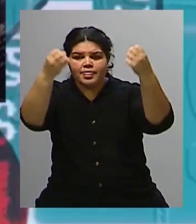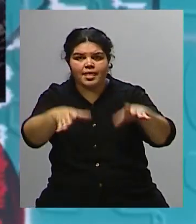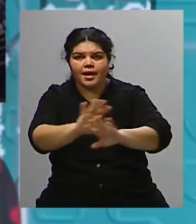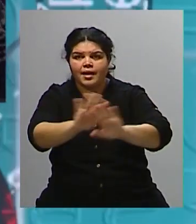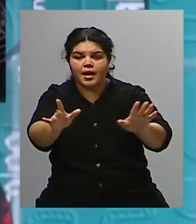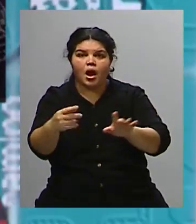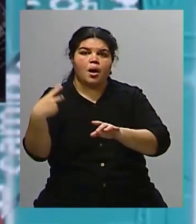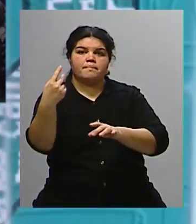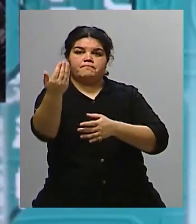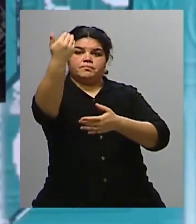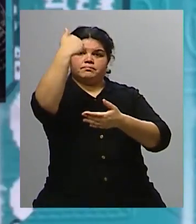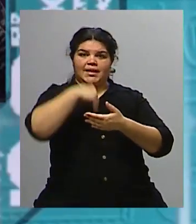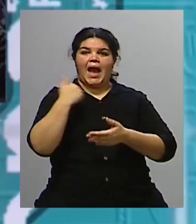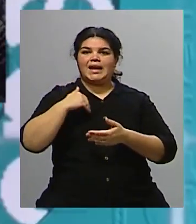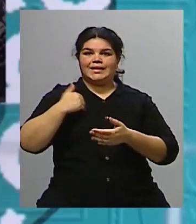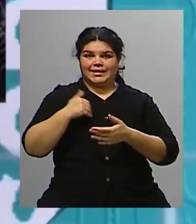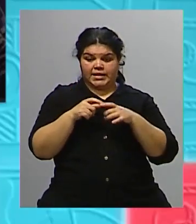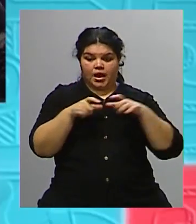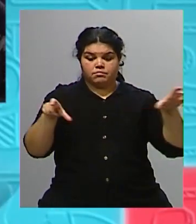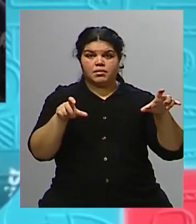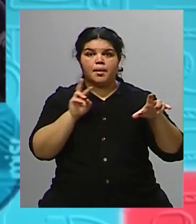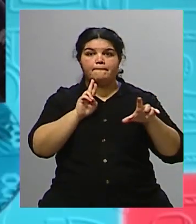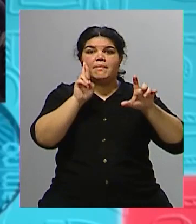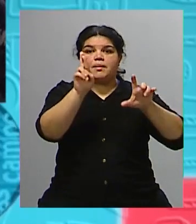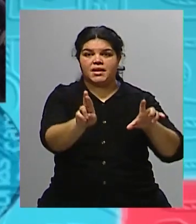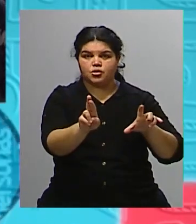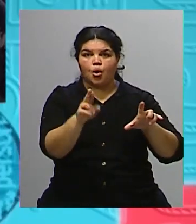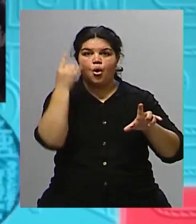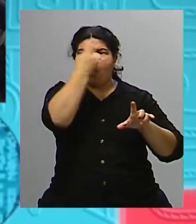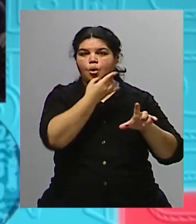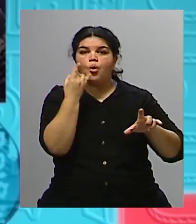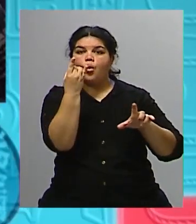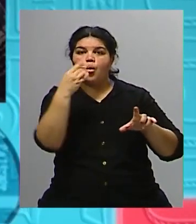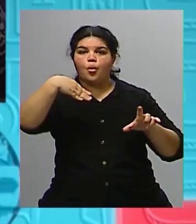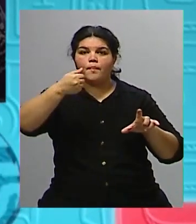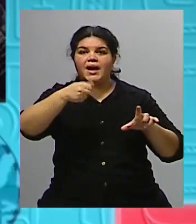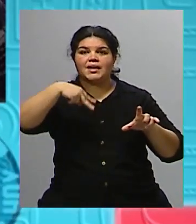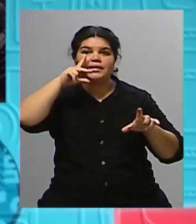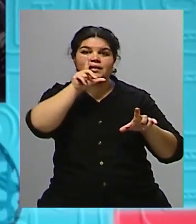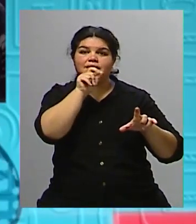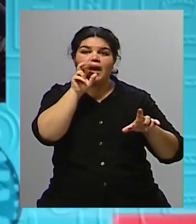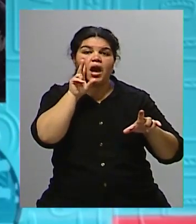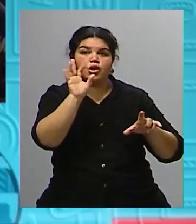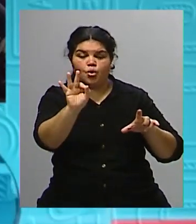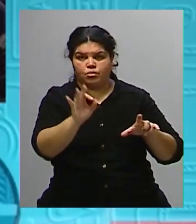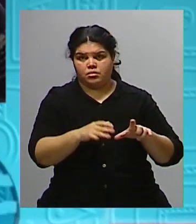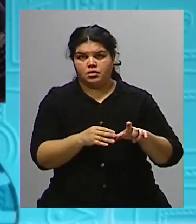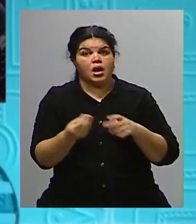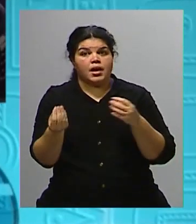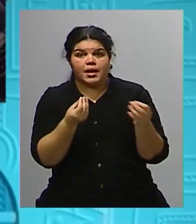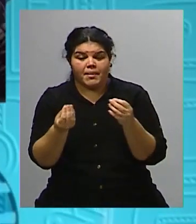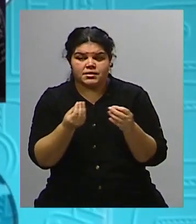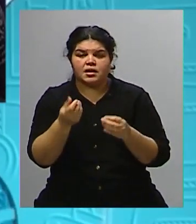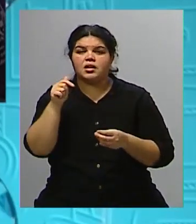otorga un visado humanitario. No es la mejor de las soluciones porque no está extendido a absolutamente cualquier persona que migra por cuestiones